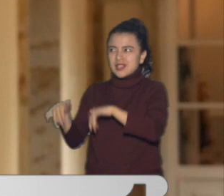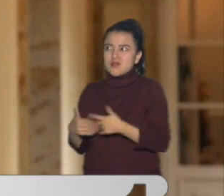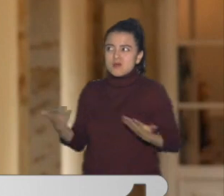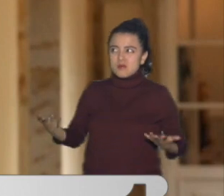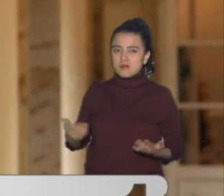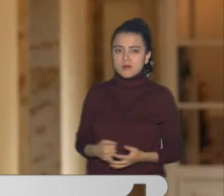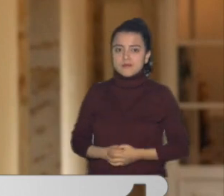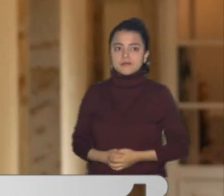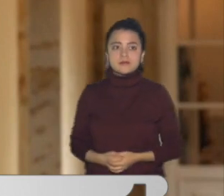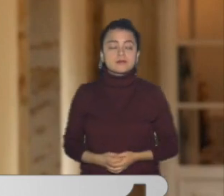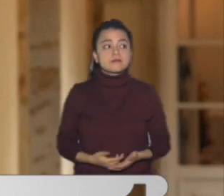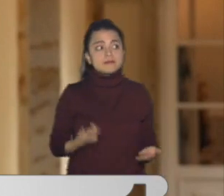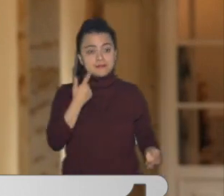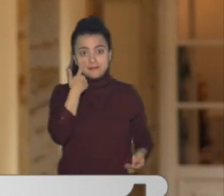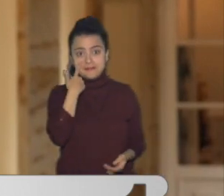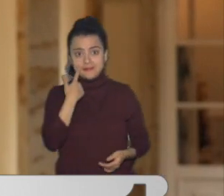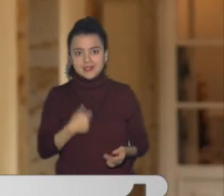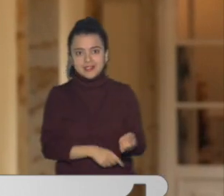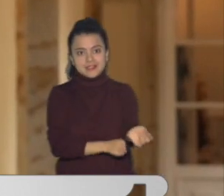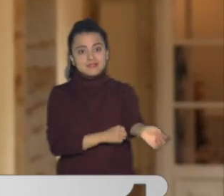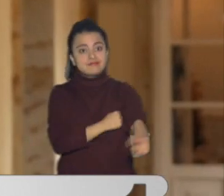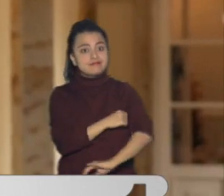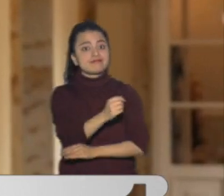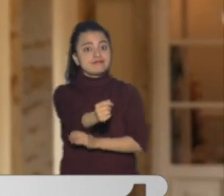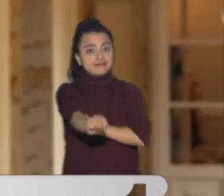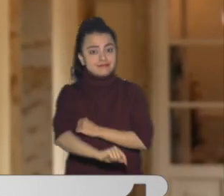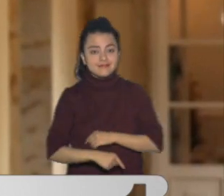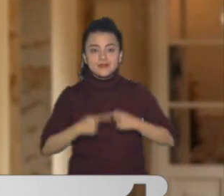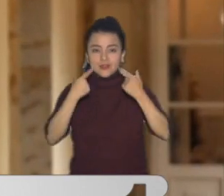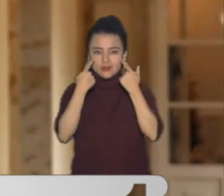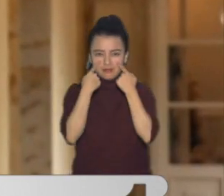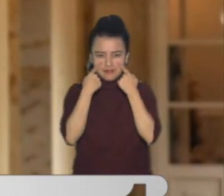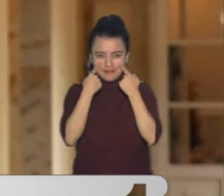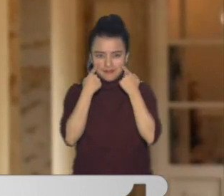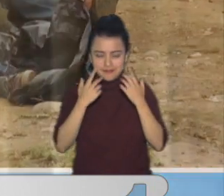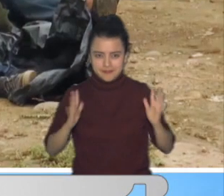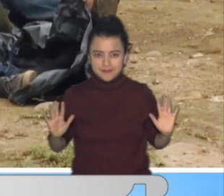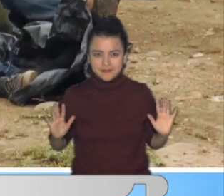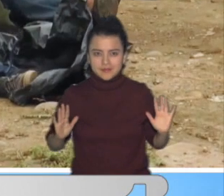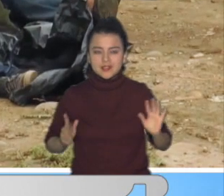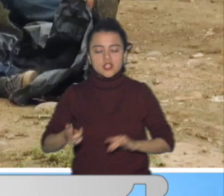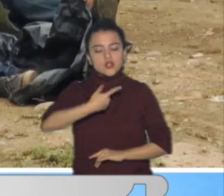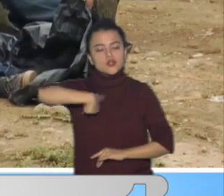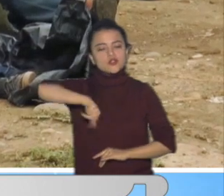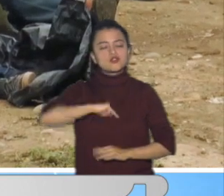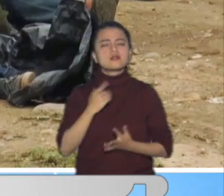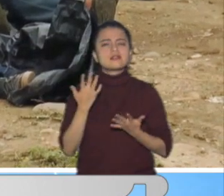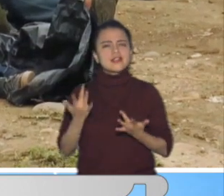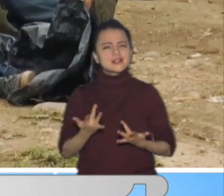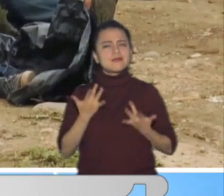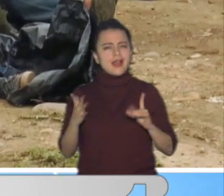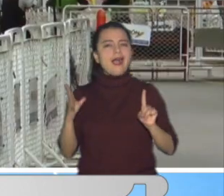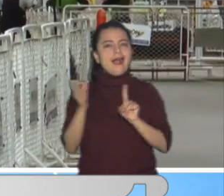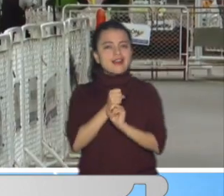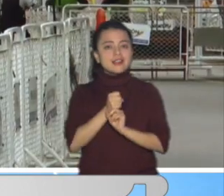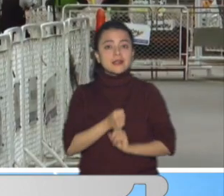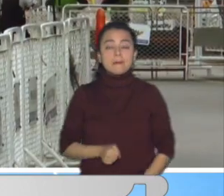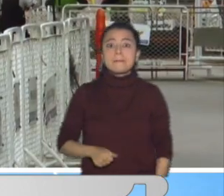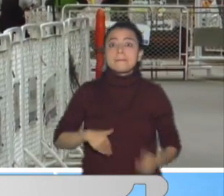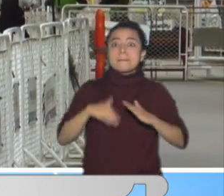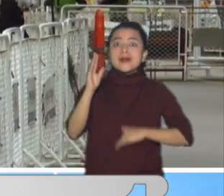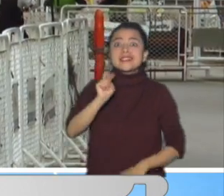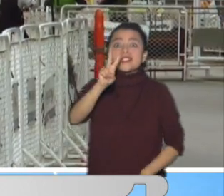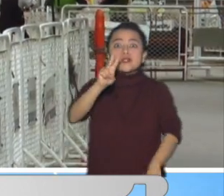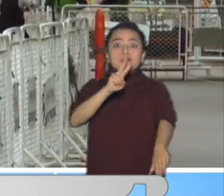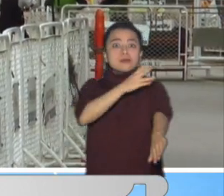es extraordinario y es un mensaje que yo creo que hay que verlo con mucha esperanza, y es que volvimos visibles a más de 2.200.000 personas que